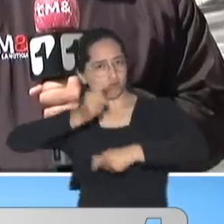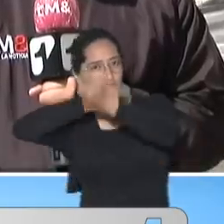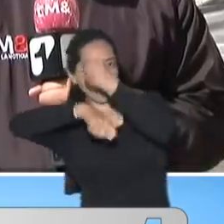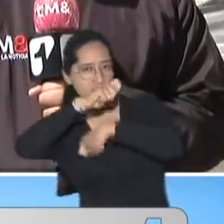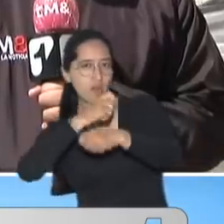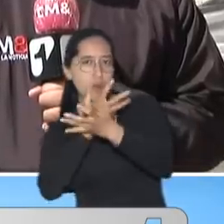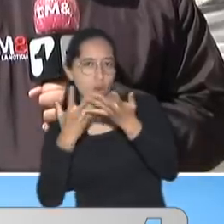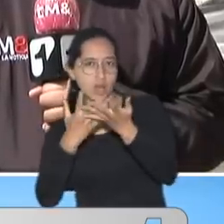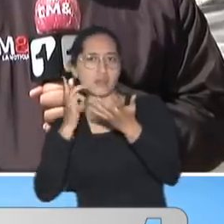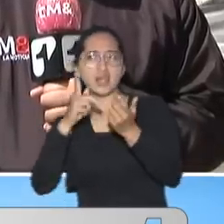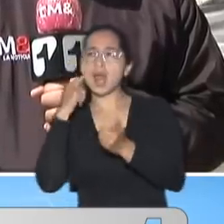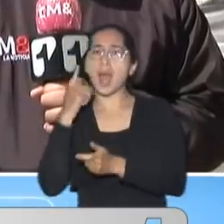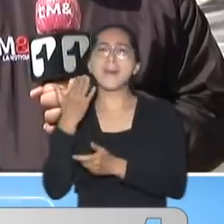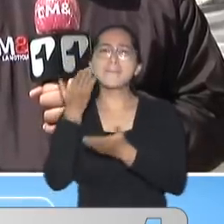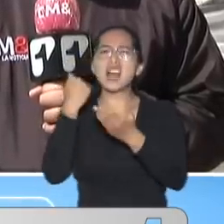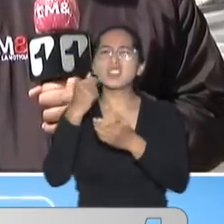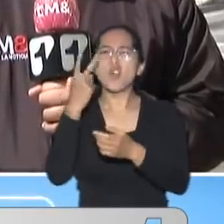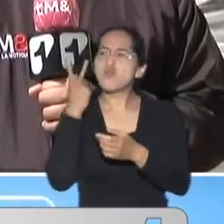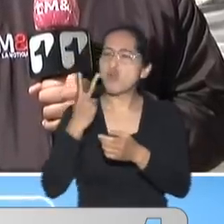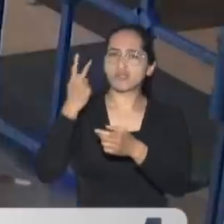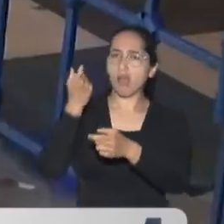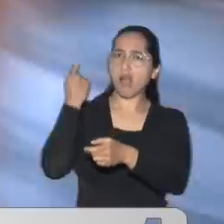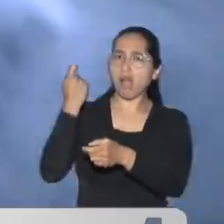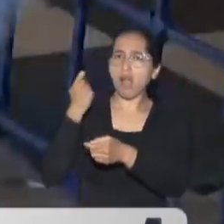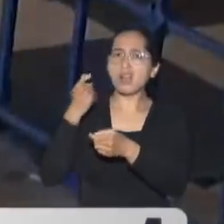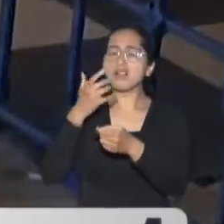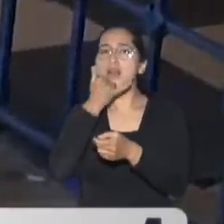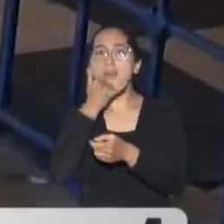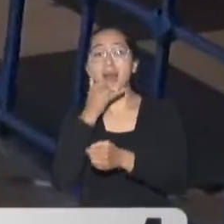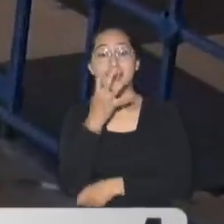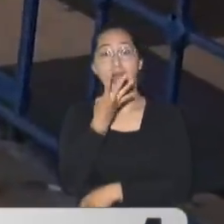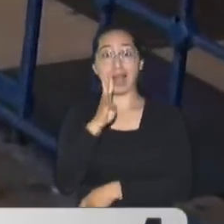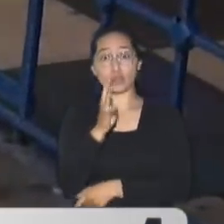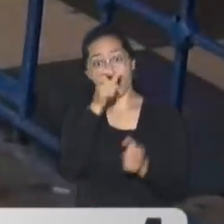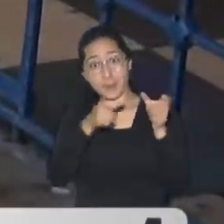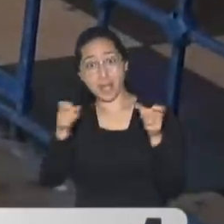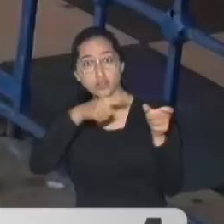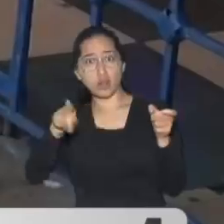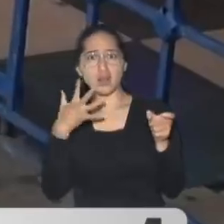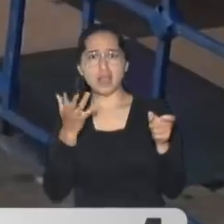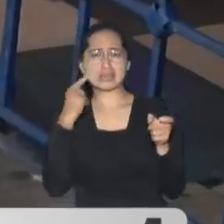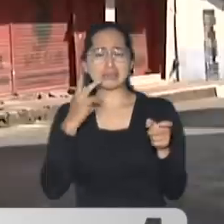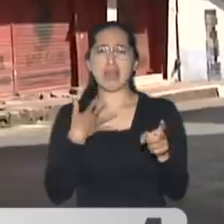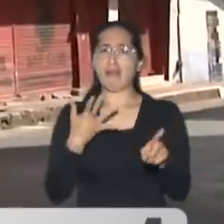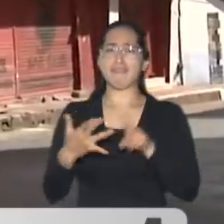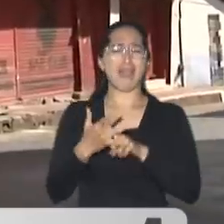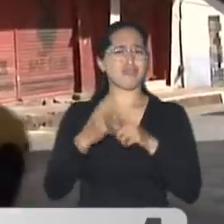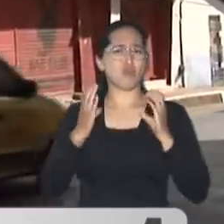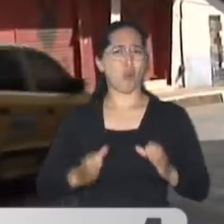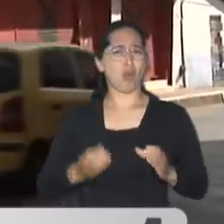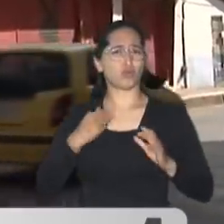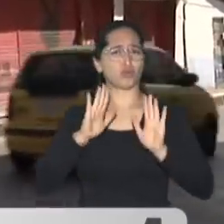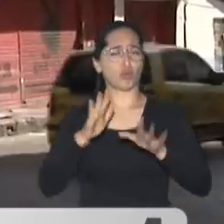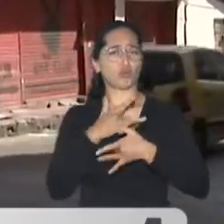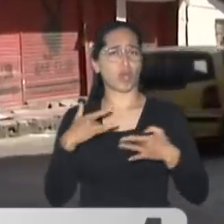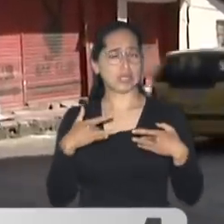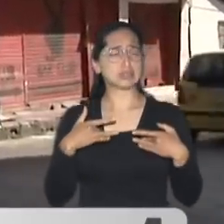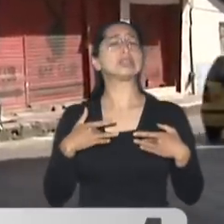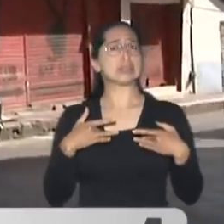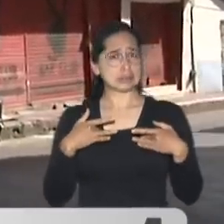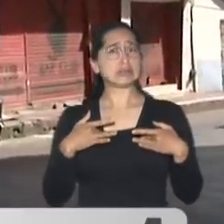hace dos días en el centro de esta ciudad, en donde 14 personas resultaron heridas, se ha reactivado al igual que los temores entre